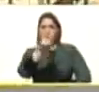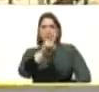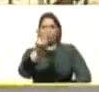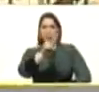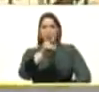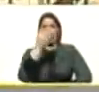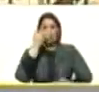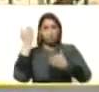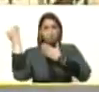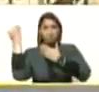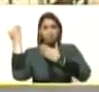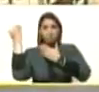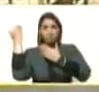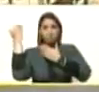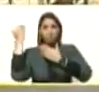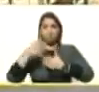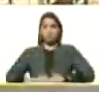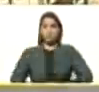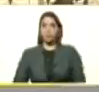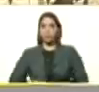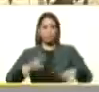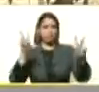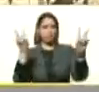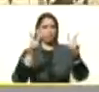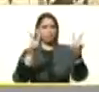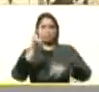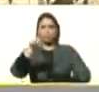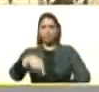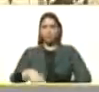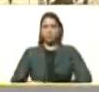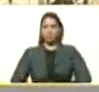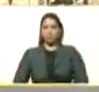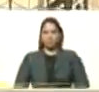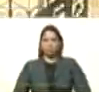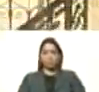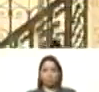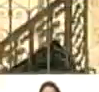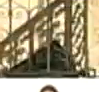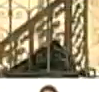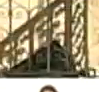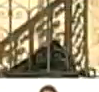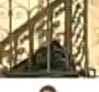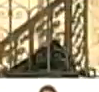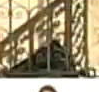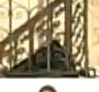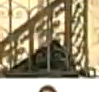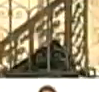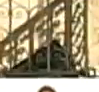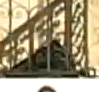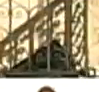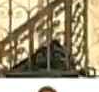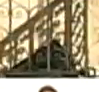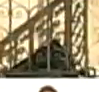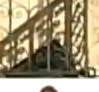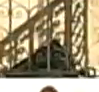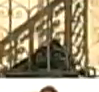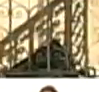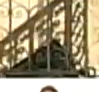Ahí está, victorioso también. ¡Que viva Chávez,